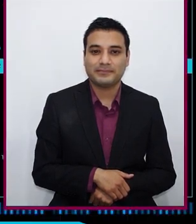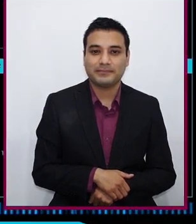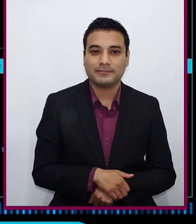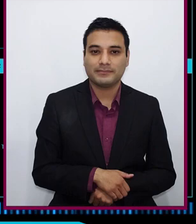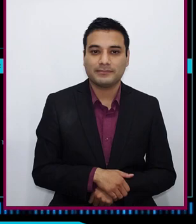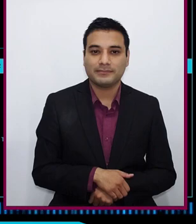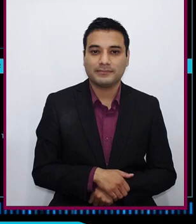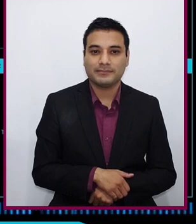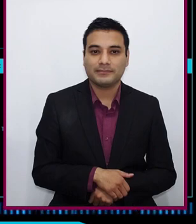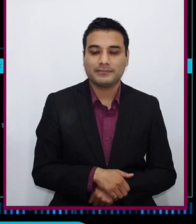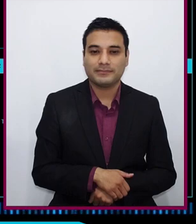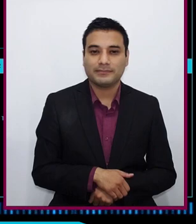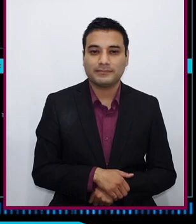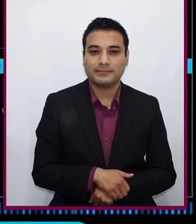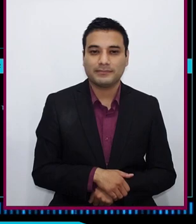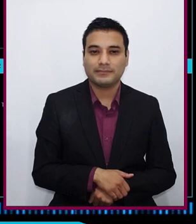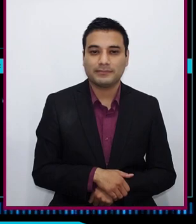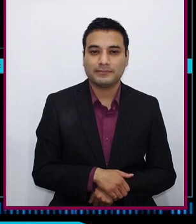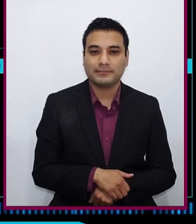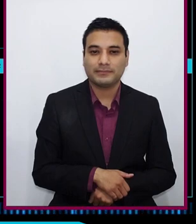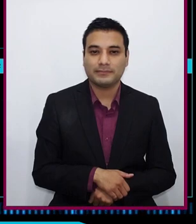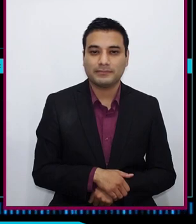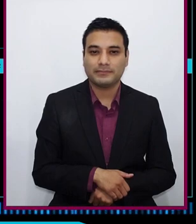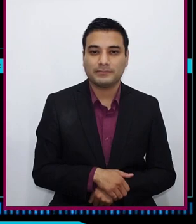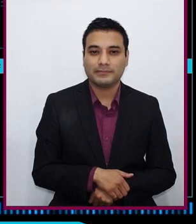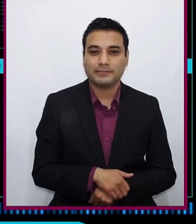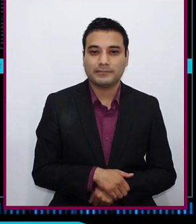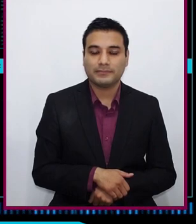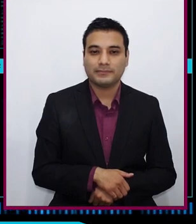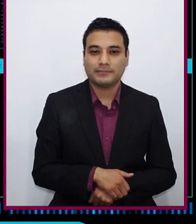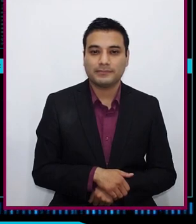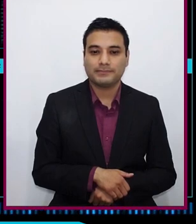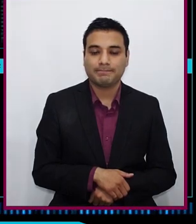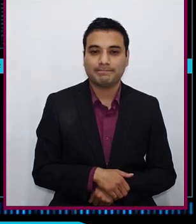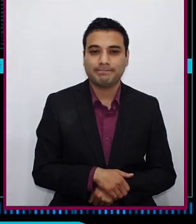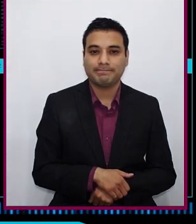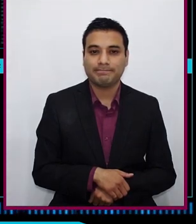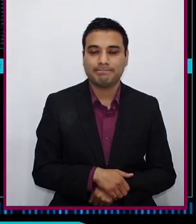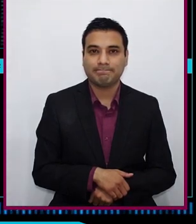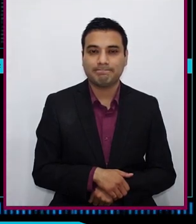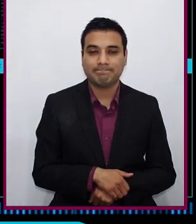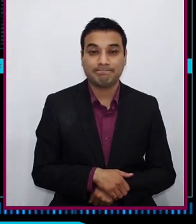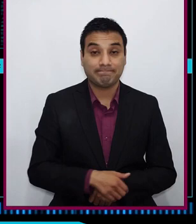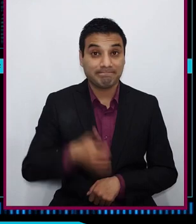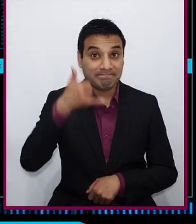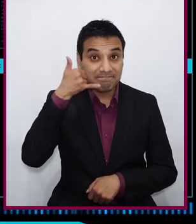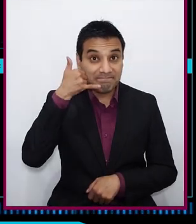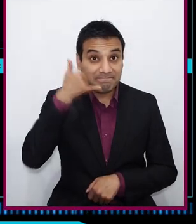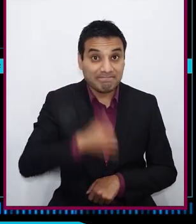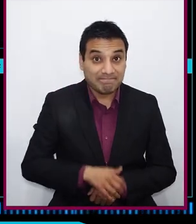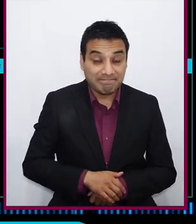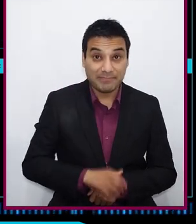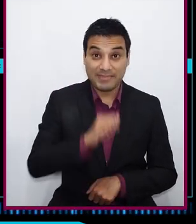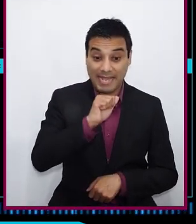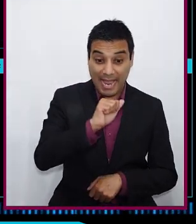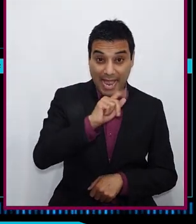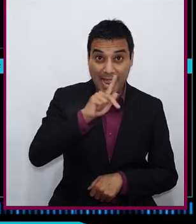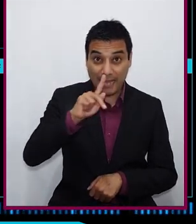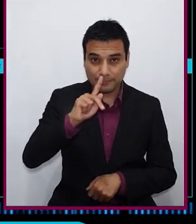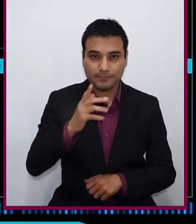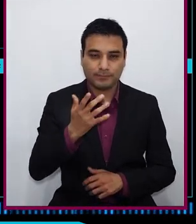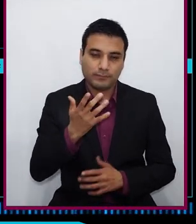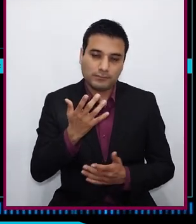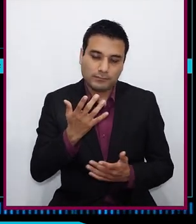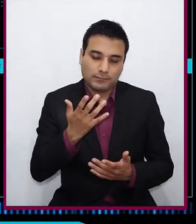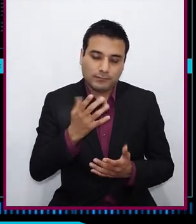todas las aplicaciones móviles obviamente tienen estando orientados objetos y por qué por qué lo digo es porque